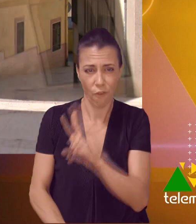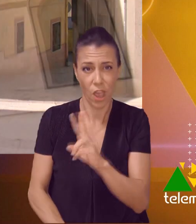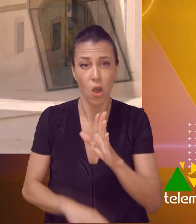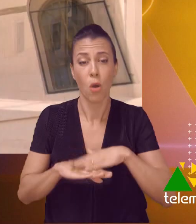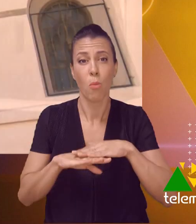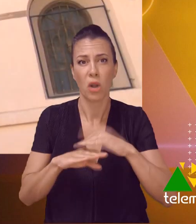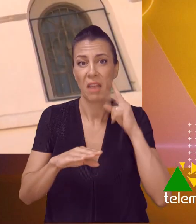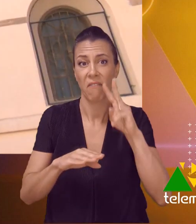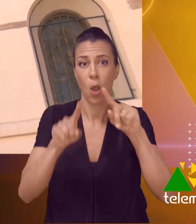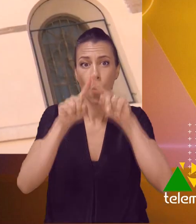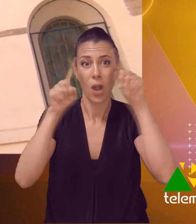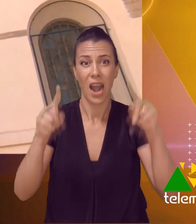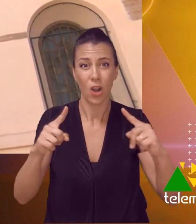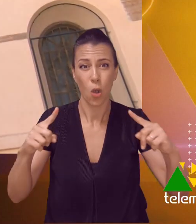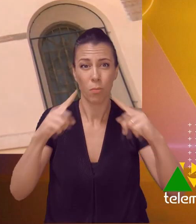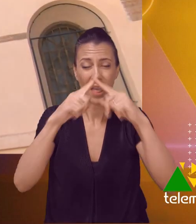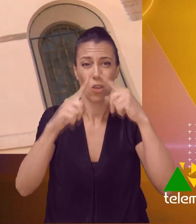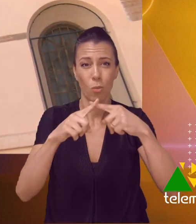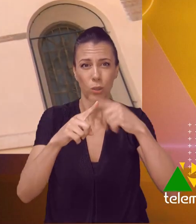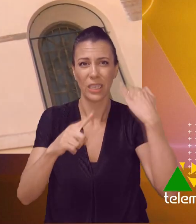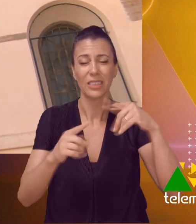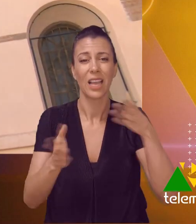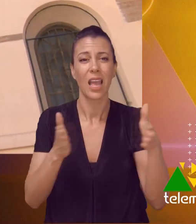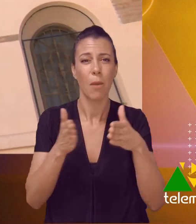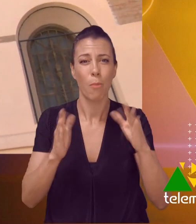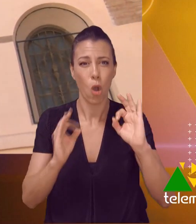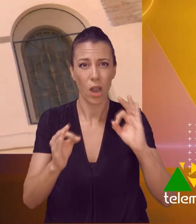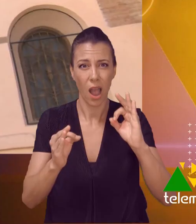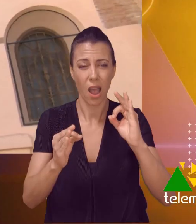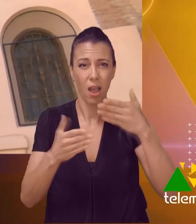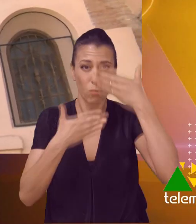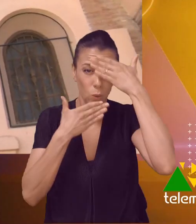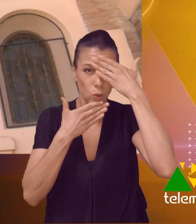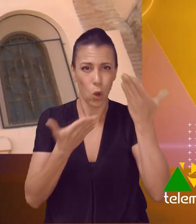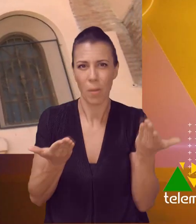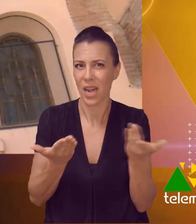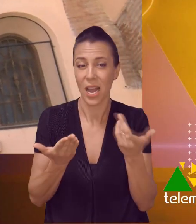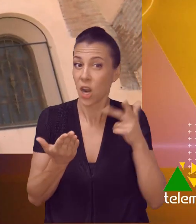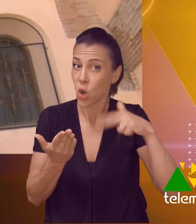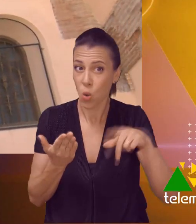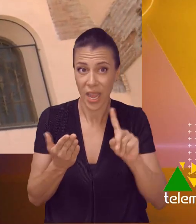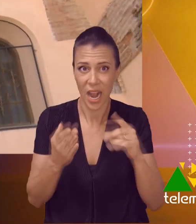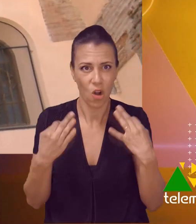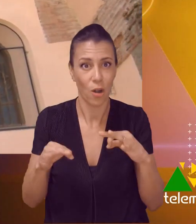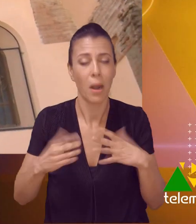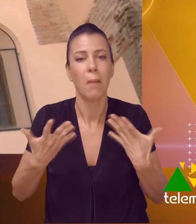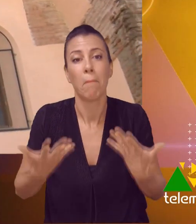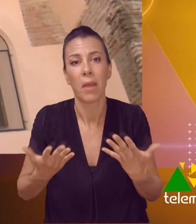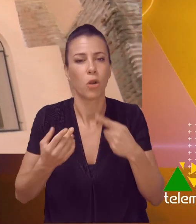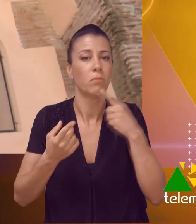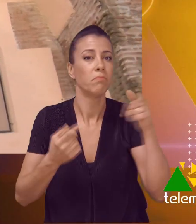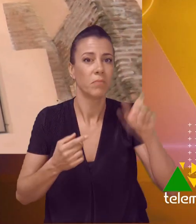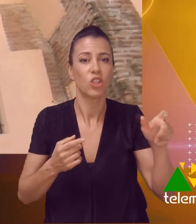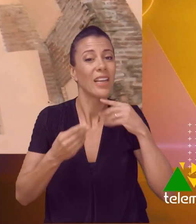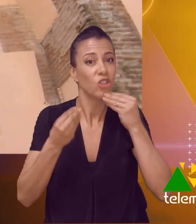un arco medio punto de este tamaño en época musulmana no sería lo normal, ¿no? Yeah. Pero bueno, algunos cronistas dicen que